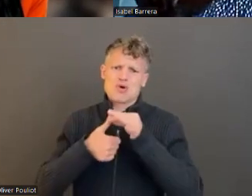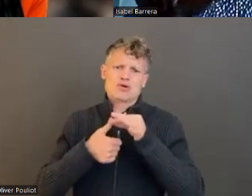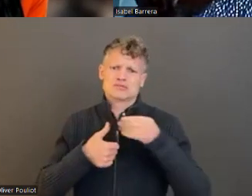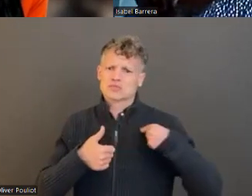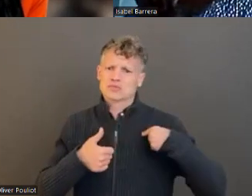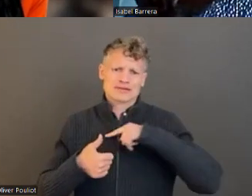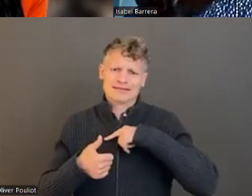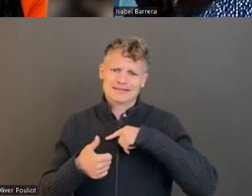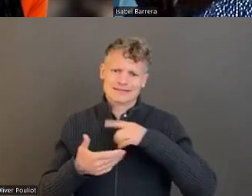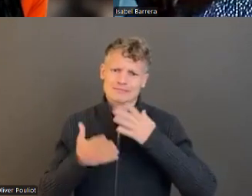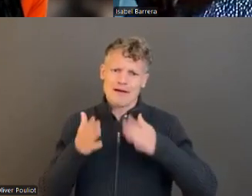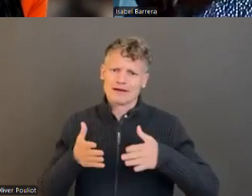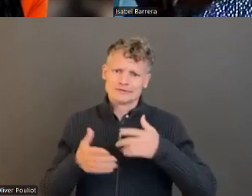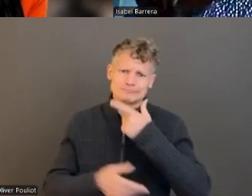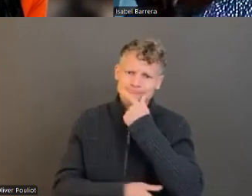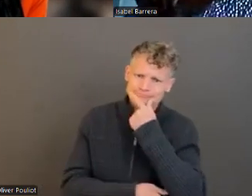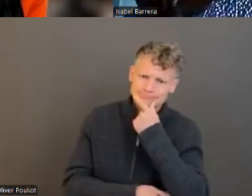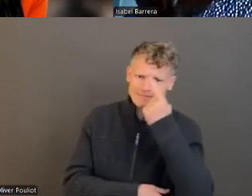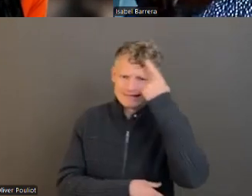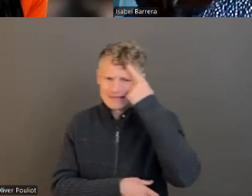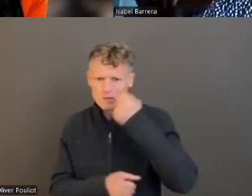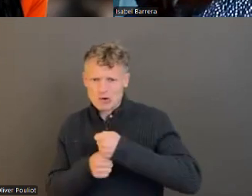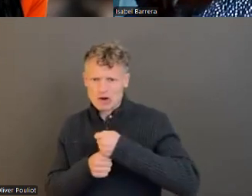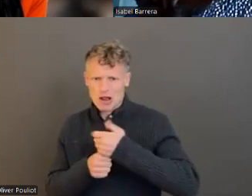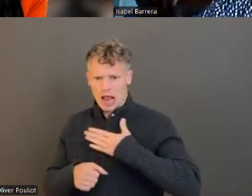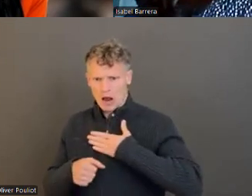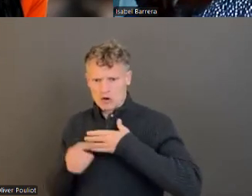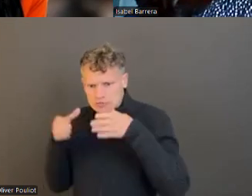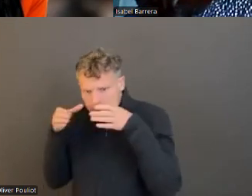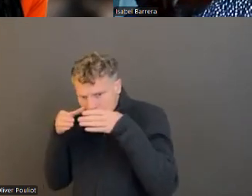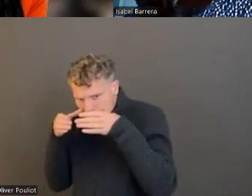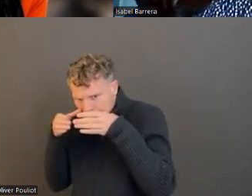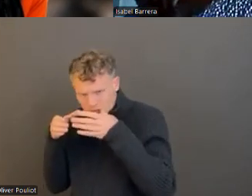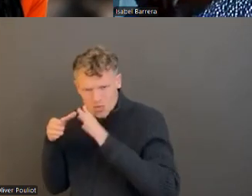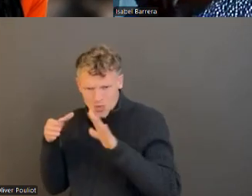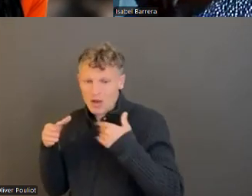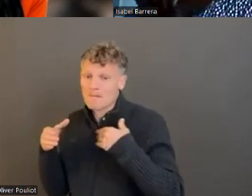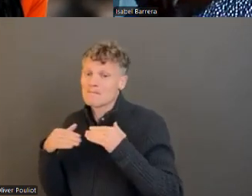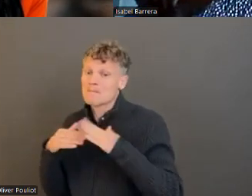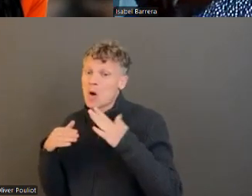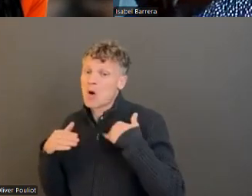principalmente. Conversamos la importancia eh, de hablar, por